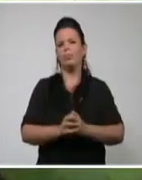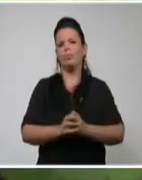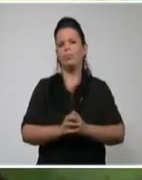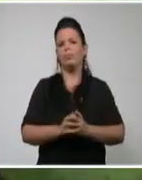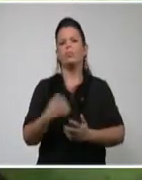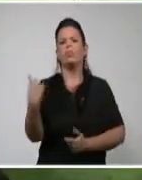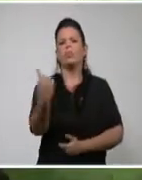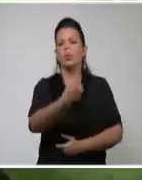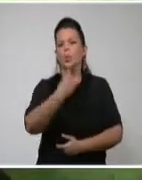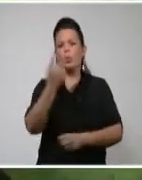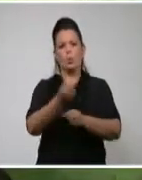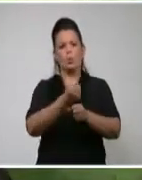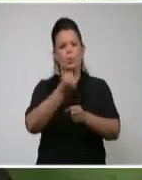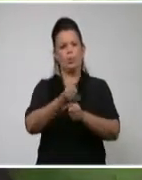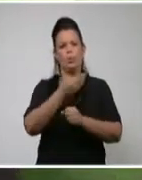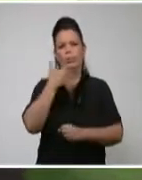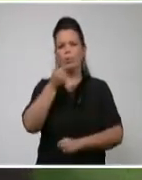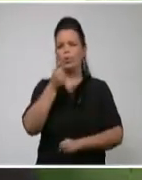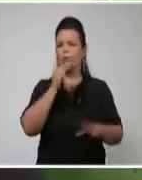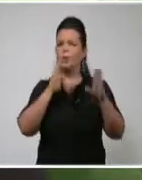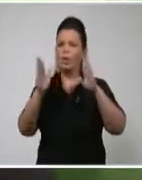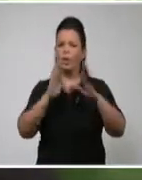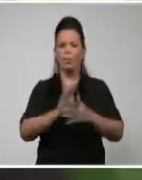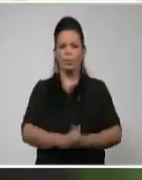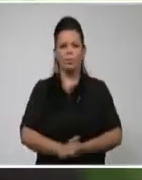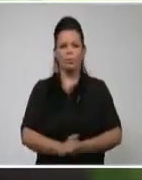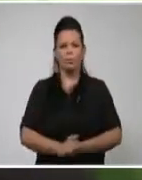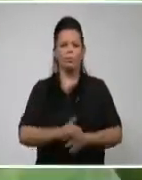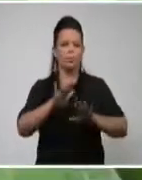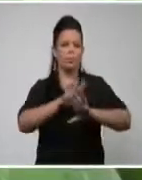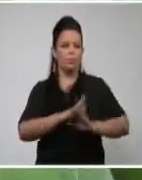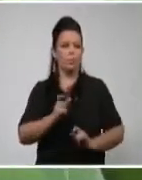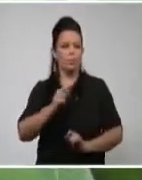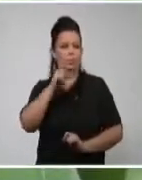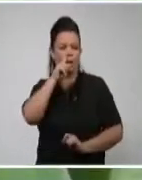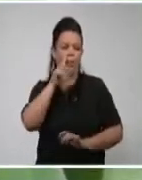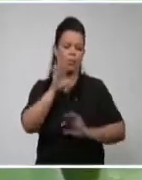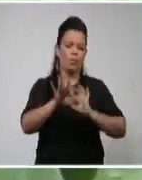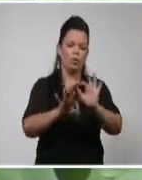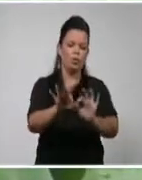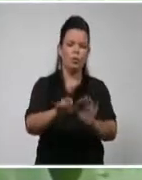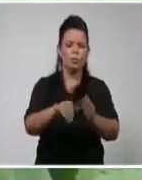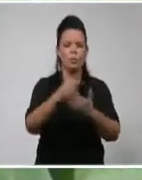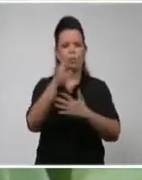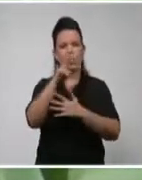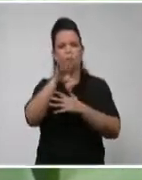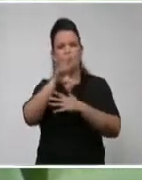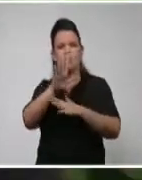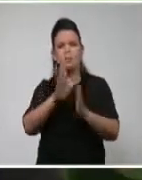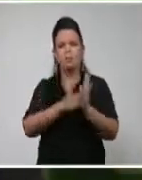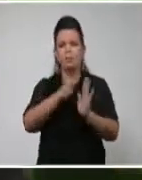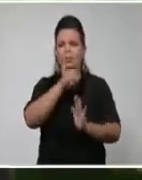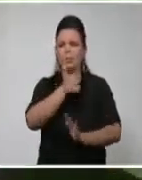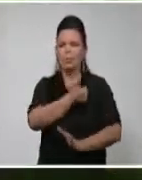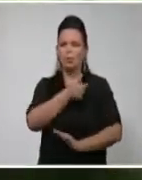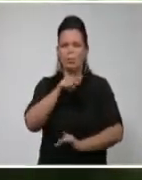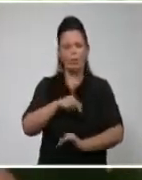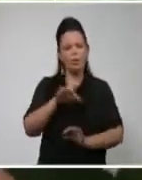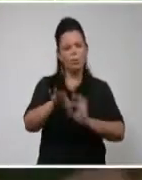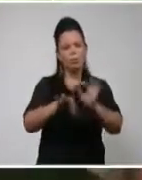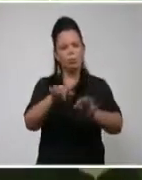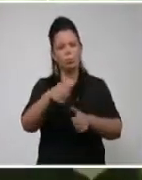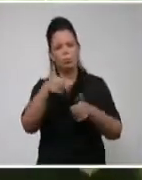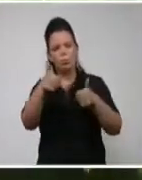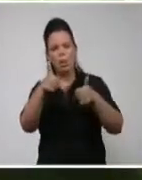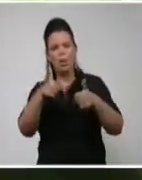bastante buena. Primero que nada, terminamos la siembra para el 25 de diciembre. Tenemos una plantación bastante aceptable. No son campos